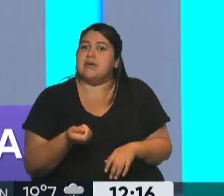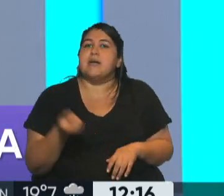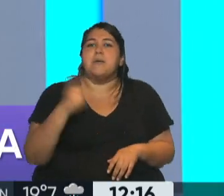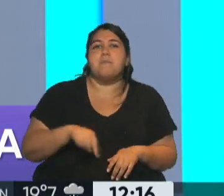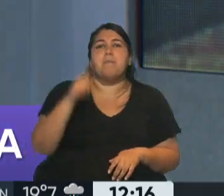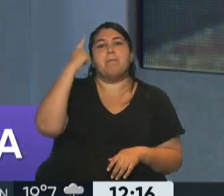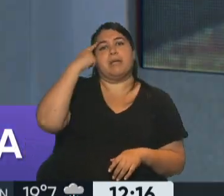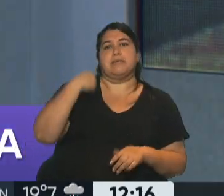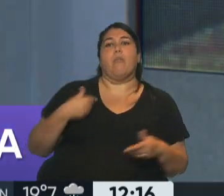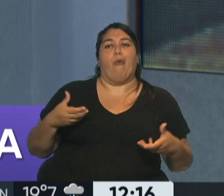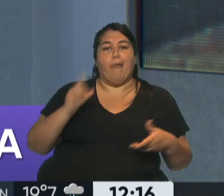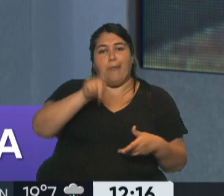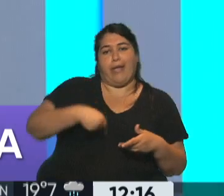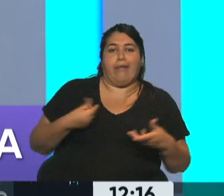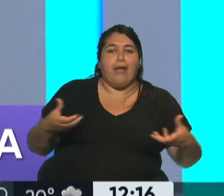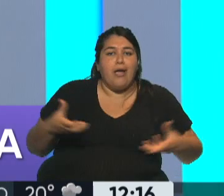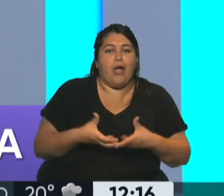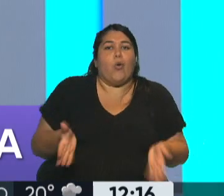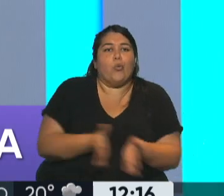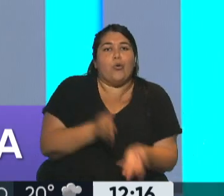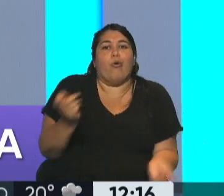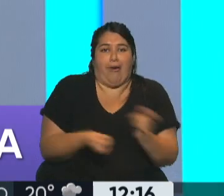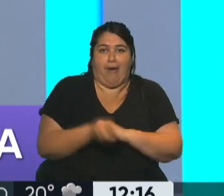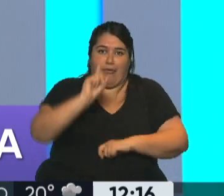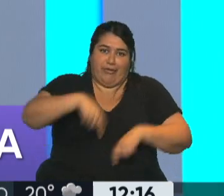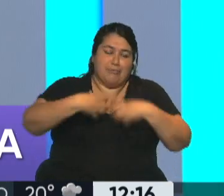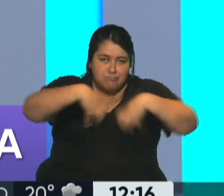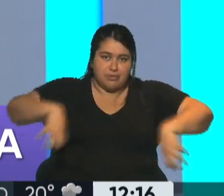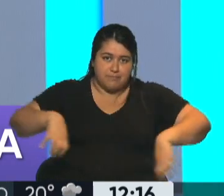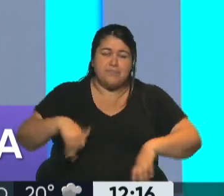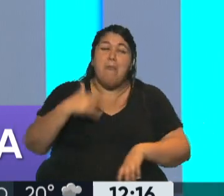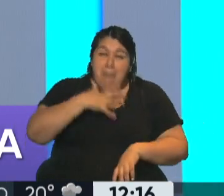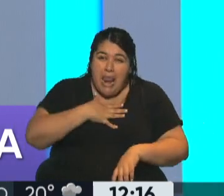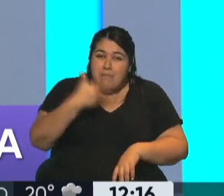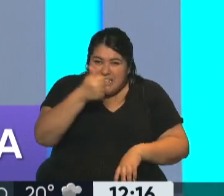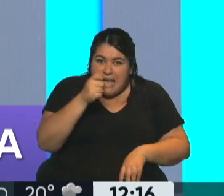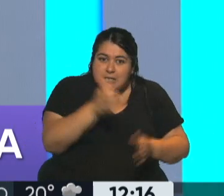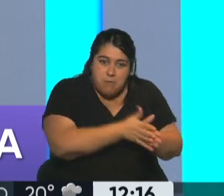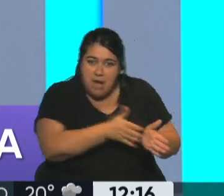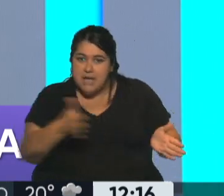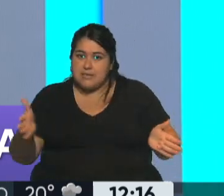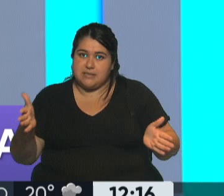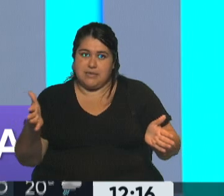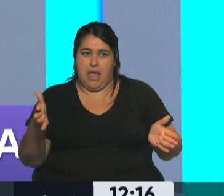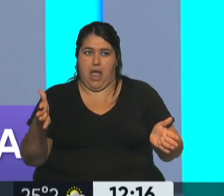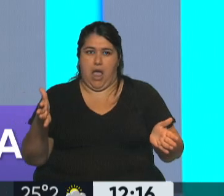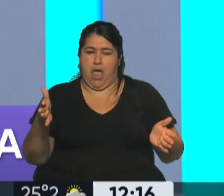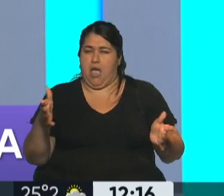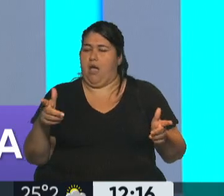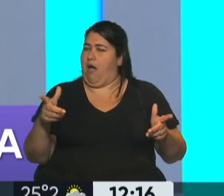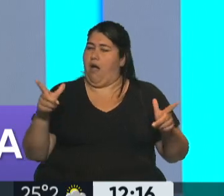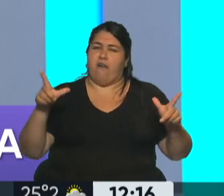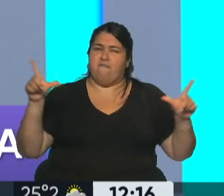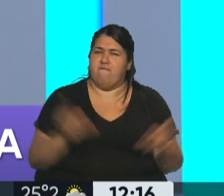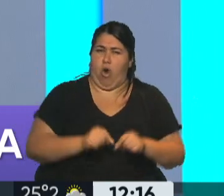por Juntos por el Cambio. Entonces, me parece que todo indica que los primeros 6 meses no van a abogar por el gradualismo, más teniendo la